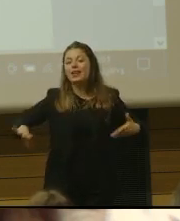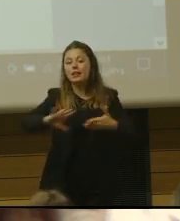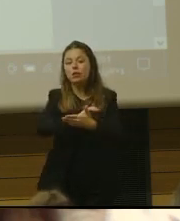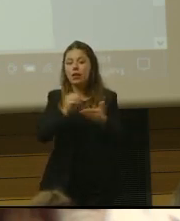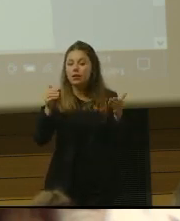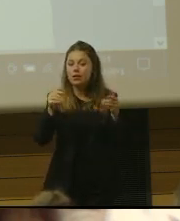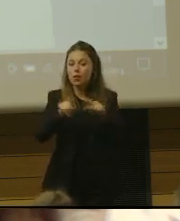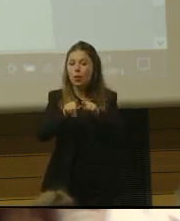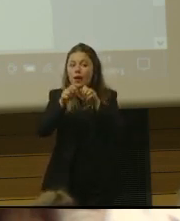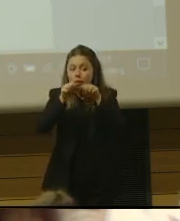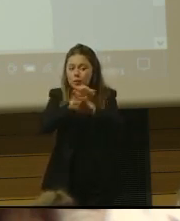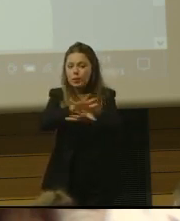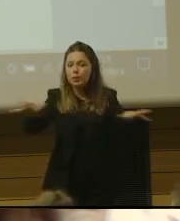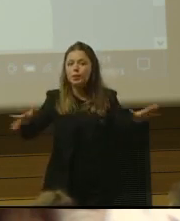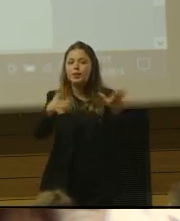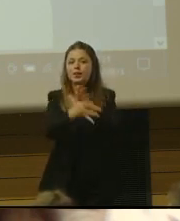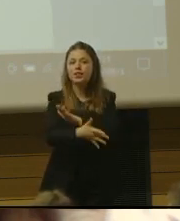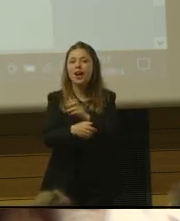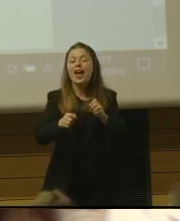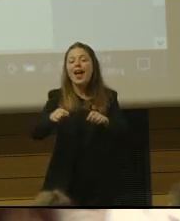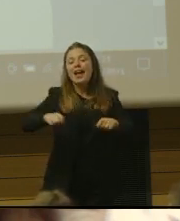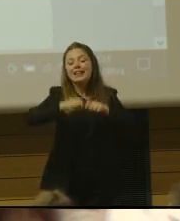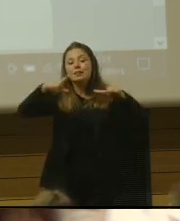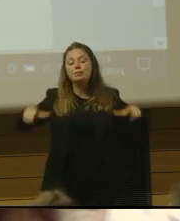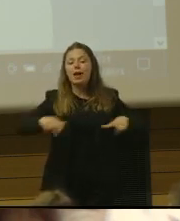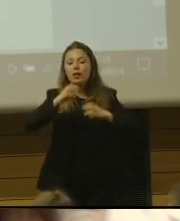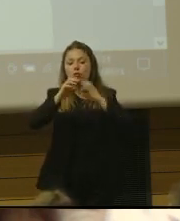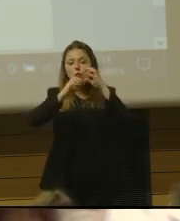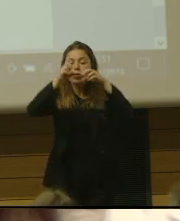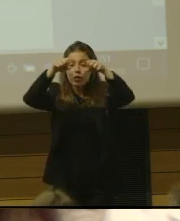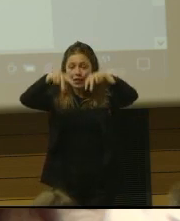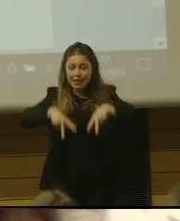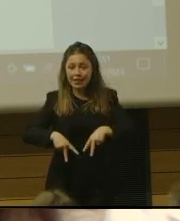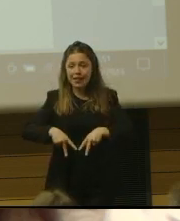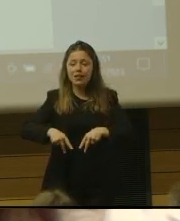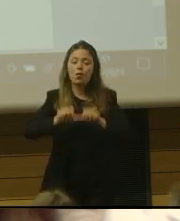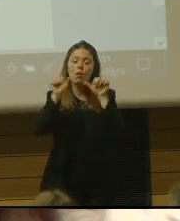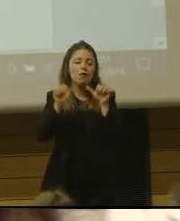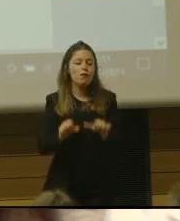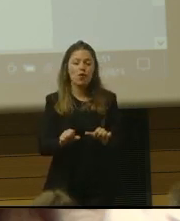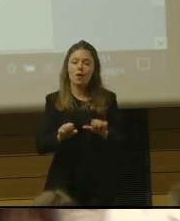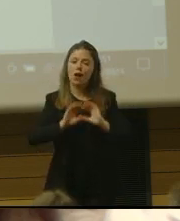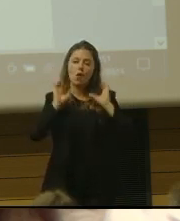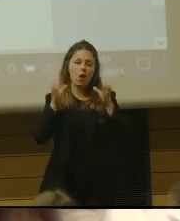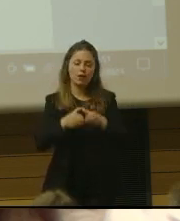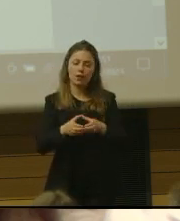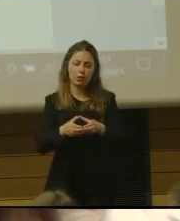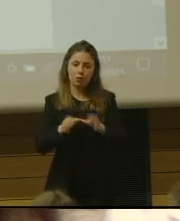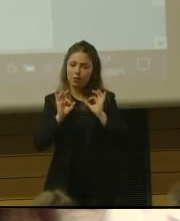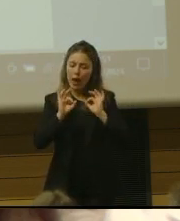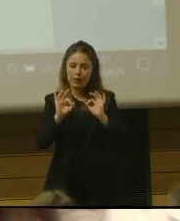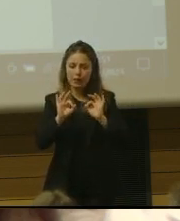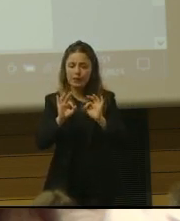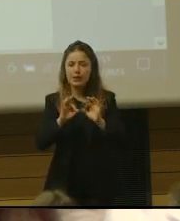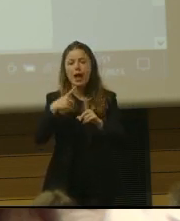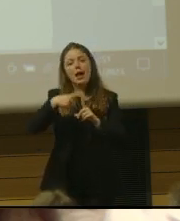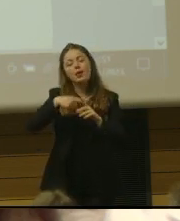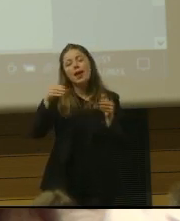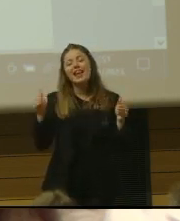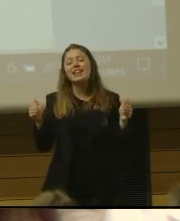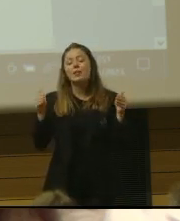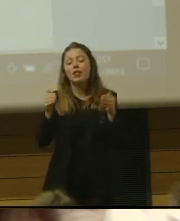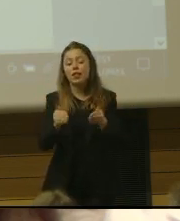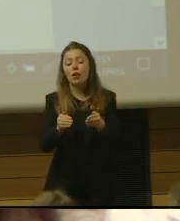es precisamente aumentando los espacios sin humo. Es la manera que podemos llegar a cualquier colectivo. Lógicamente, a nivel de